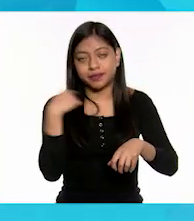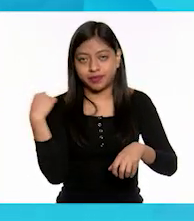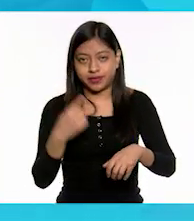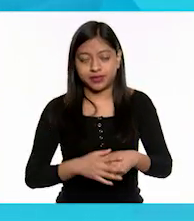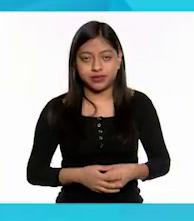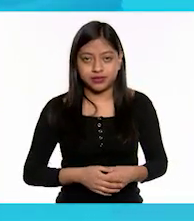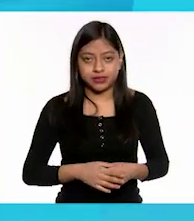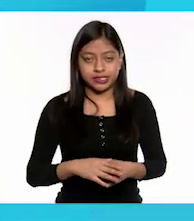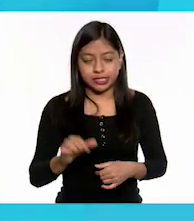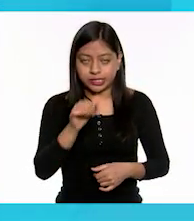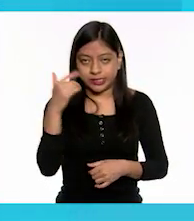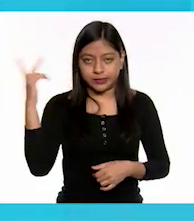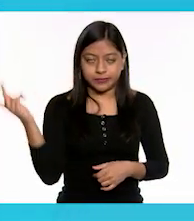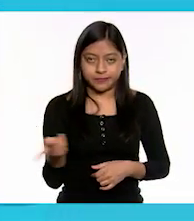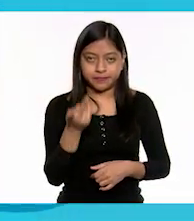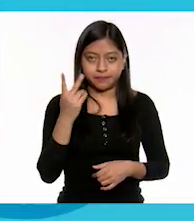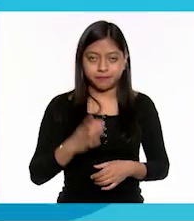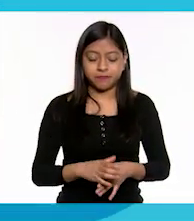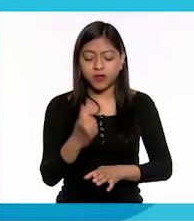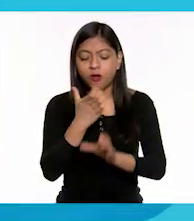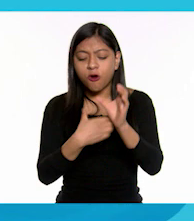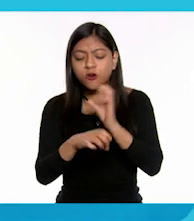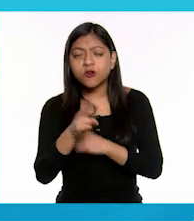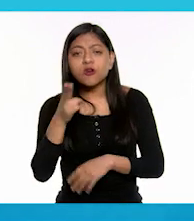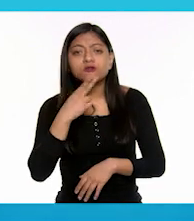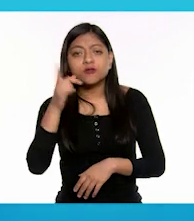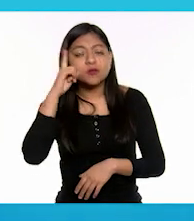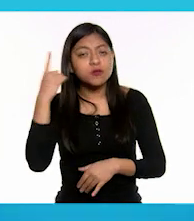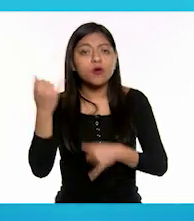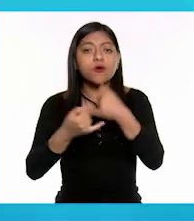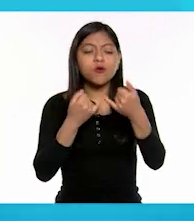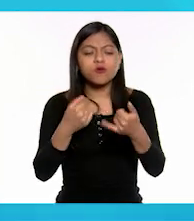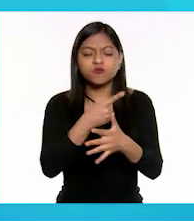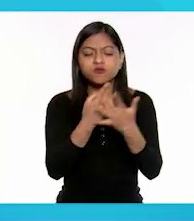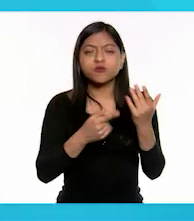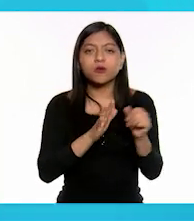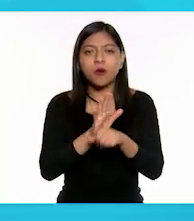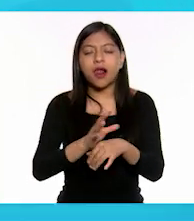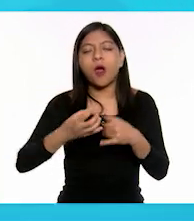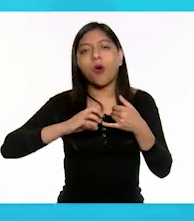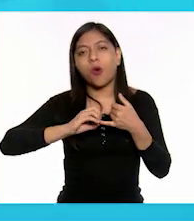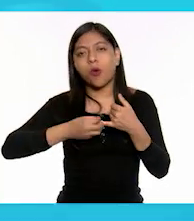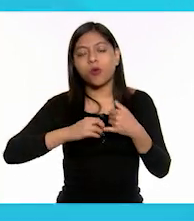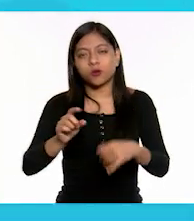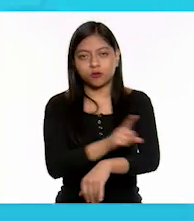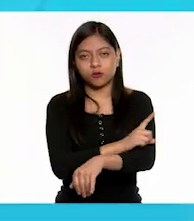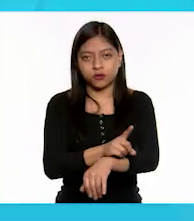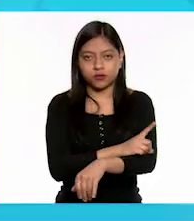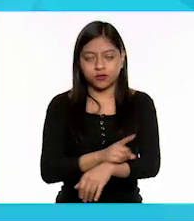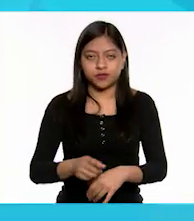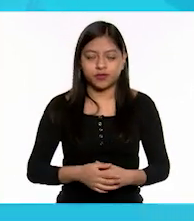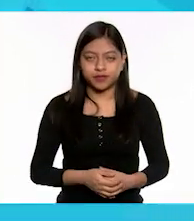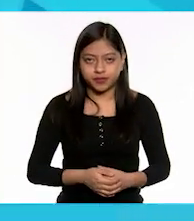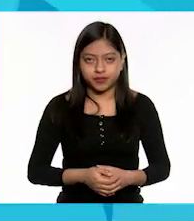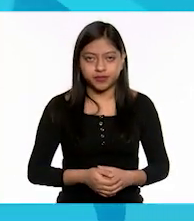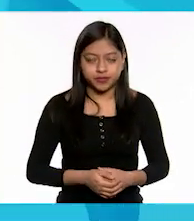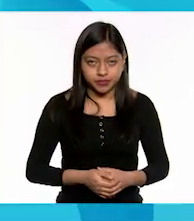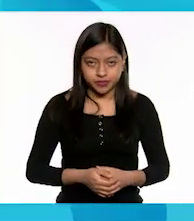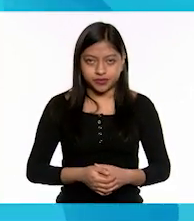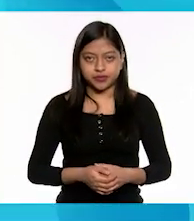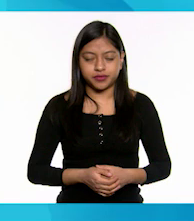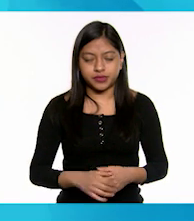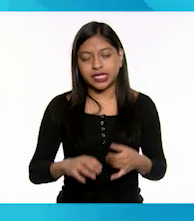siguiente pregunta qué objeto se necesita un huesito de chava acá es que ella mencionaba eso de